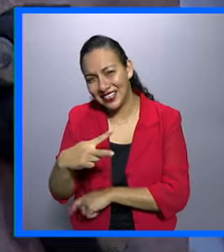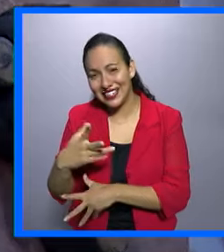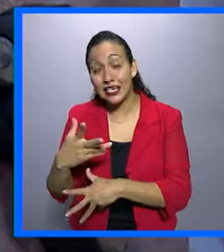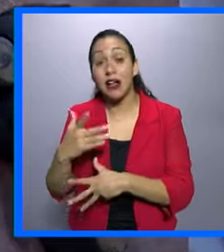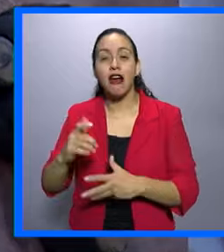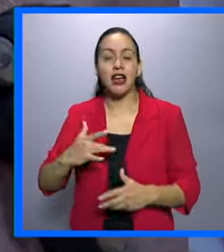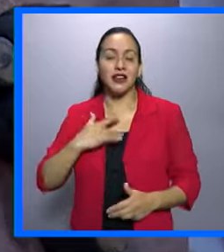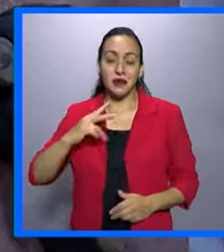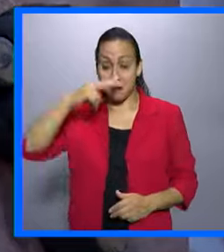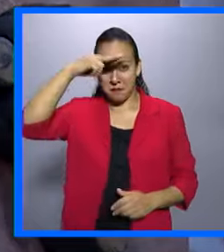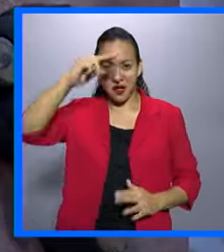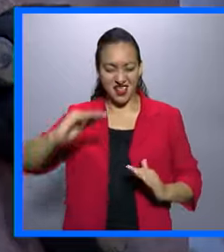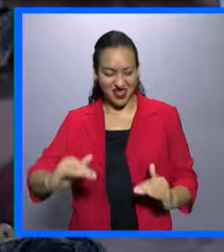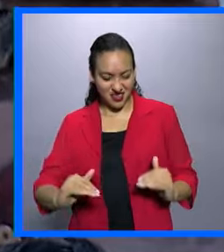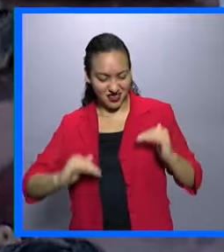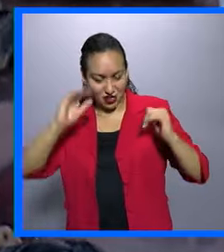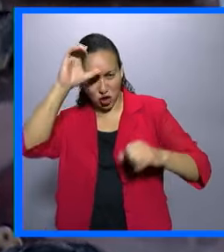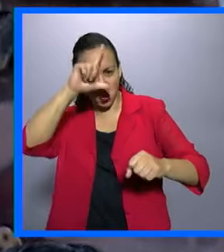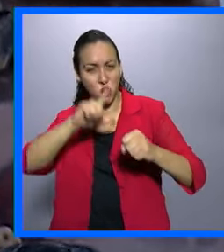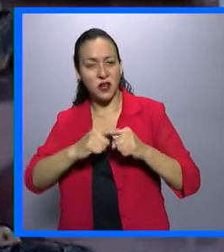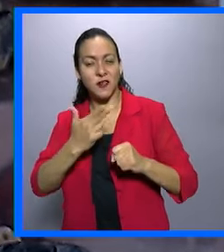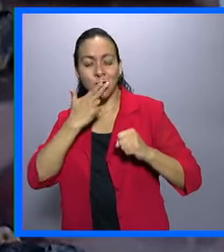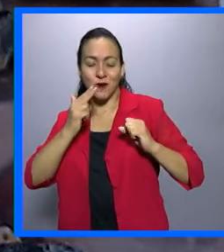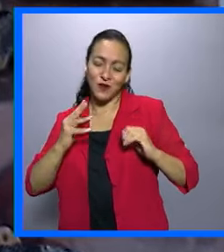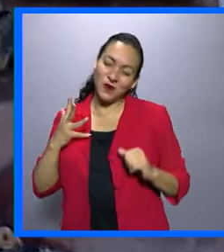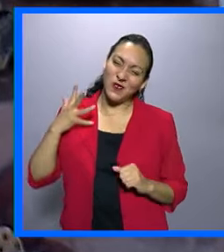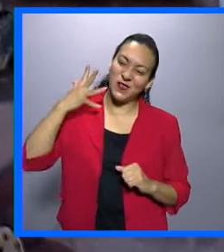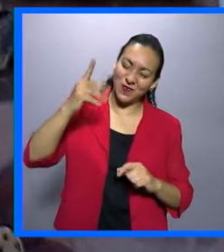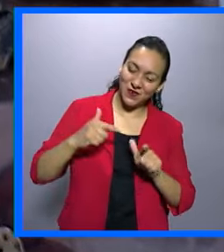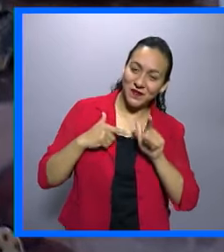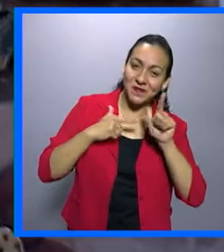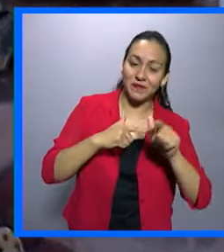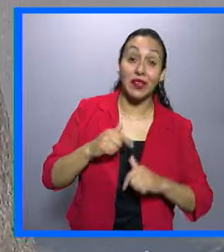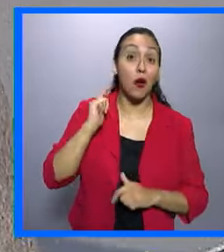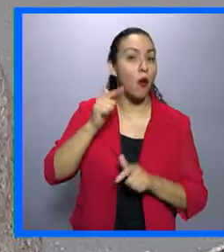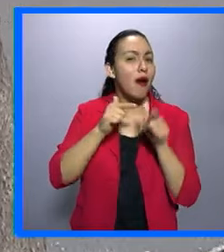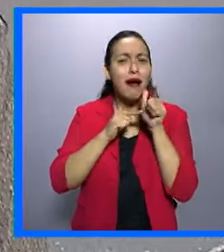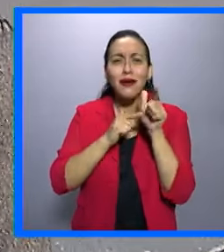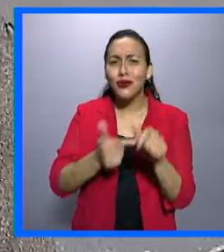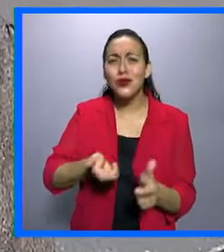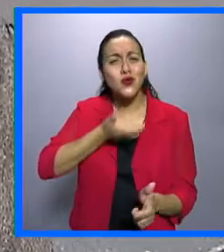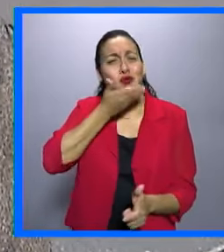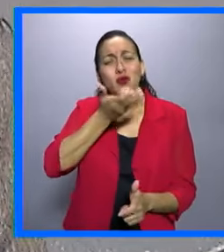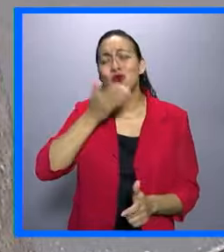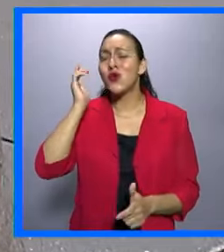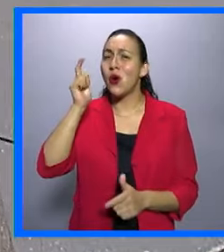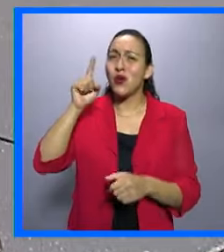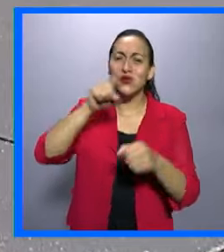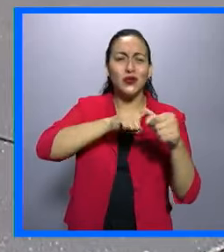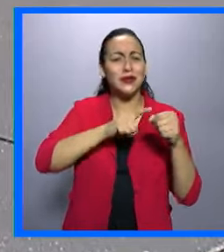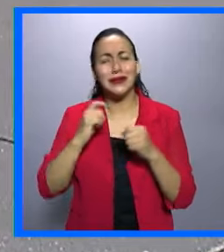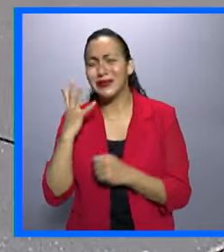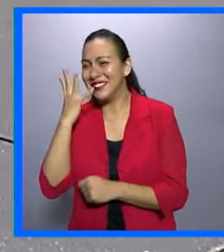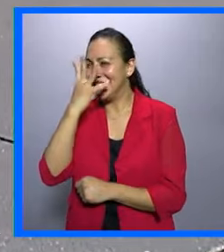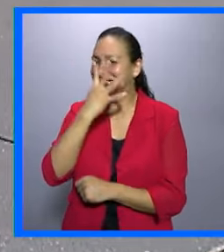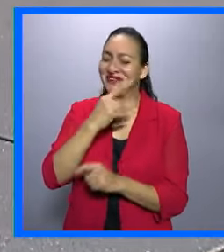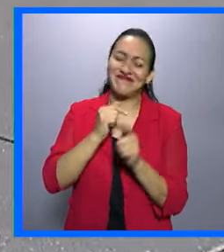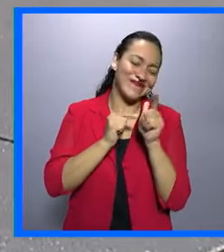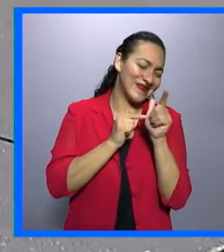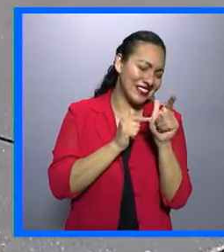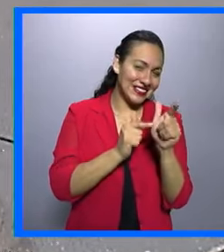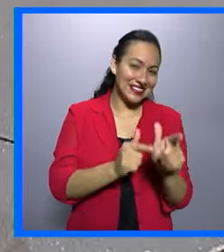y que preserva nuestra cultura en el futuro. Ojalá fuera permanente este colorido, esta belleza.